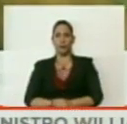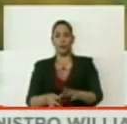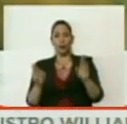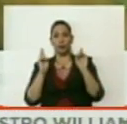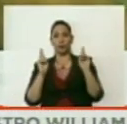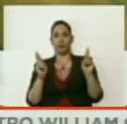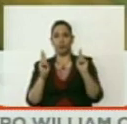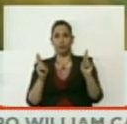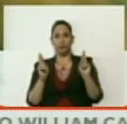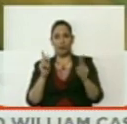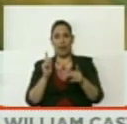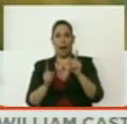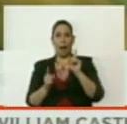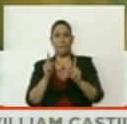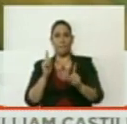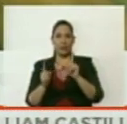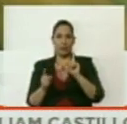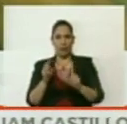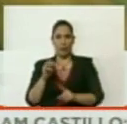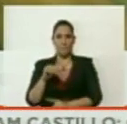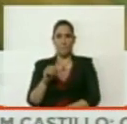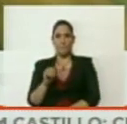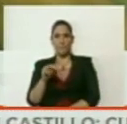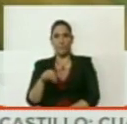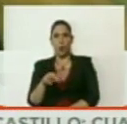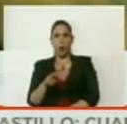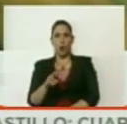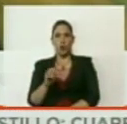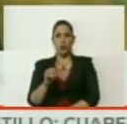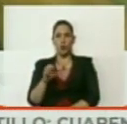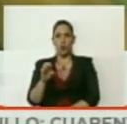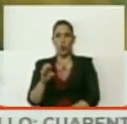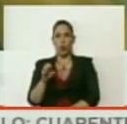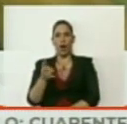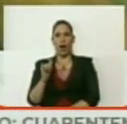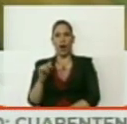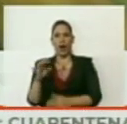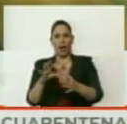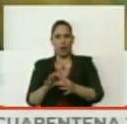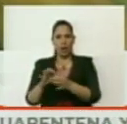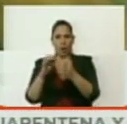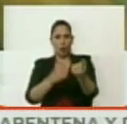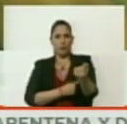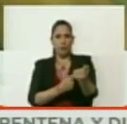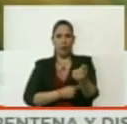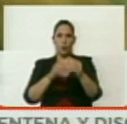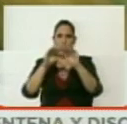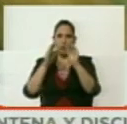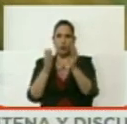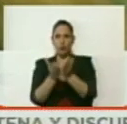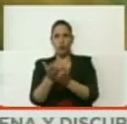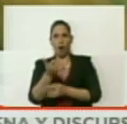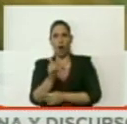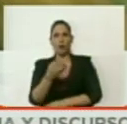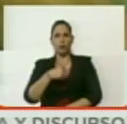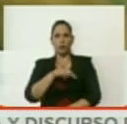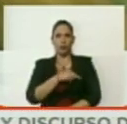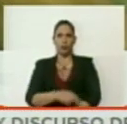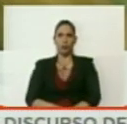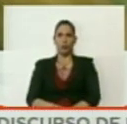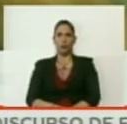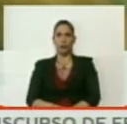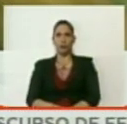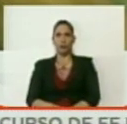Afortunadamente, a pesar de la doctrina Monroe, tenemos aliados, tenemos hermanos en el mundo que están con nosotros y que